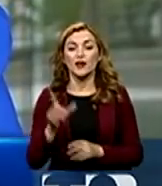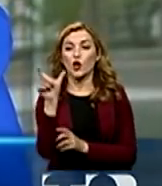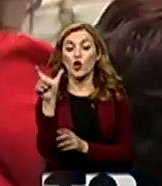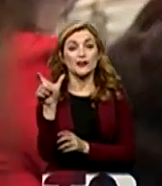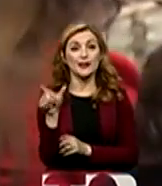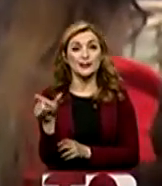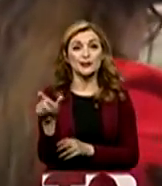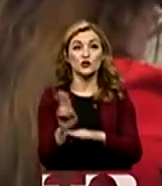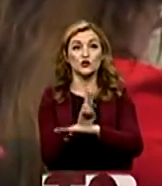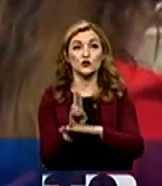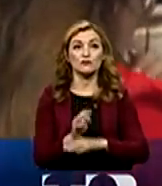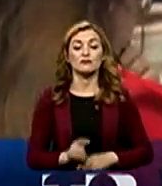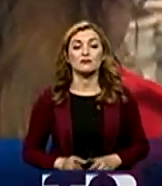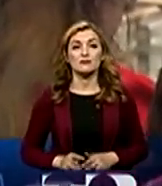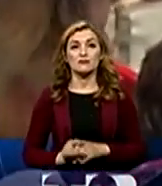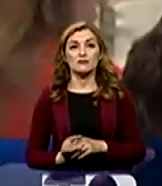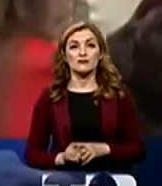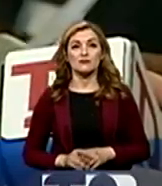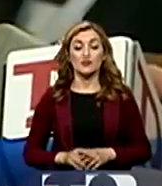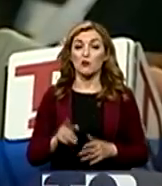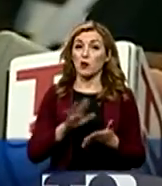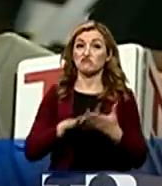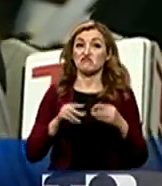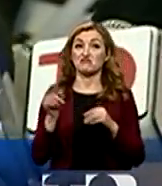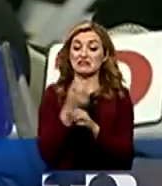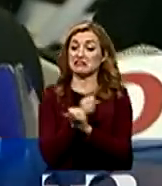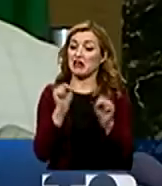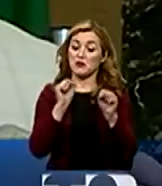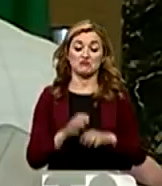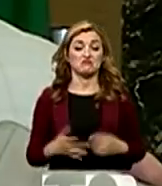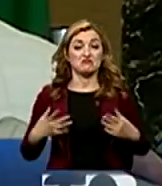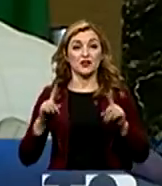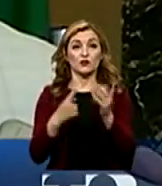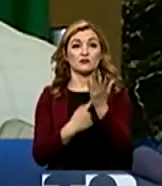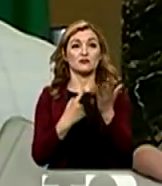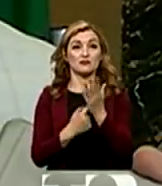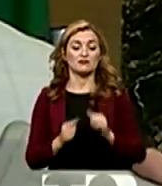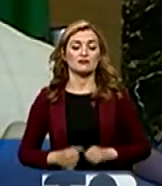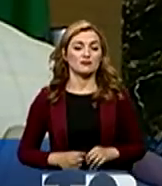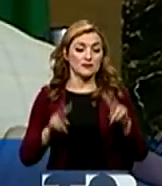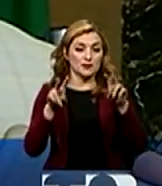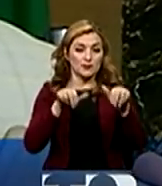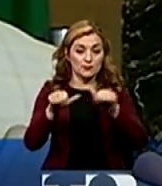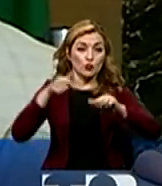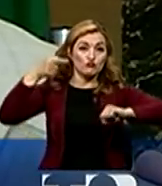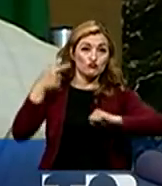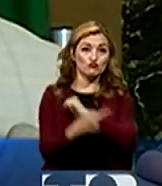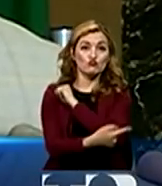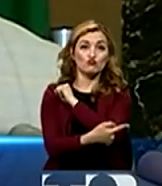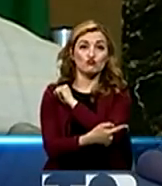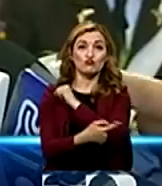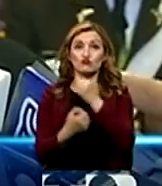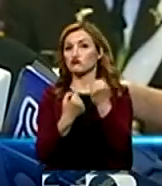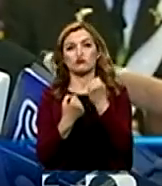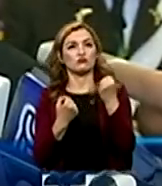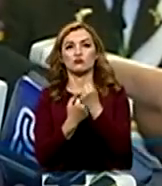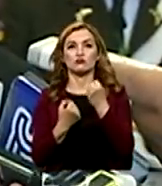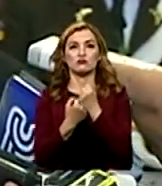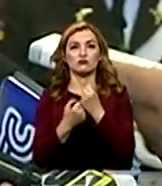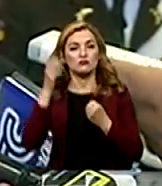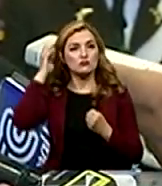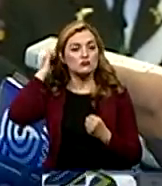electrónica. Esta podría ser una salida, Espín. Creo que debe debatirse. Si es para sanciones administrativas, no apoyaremos. Si no se